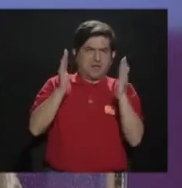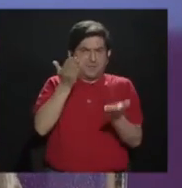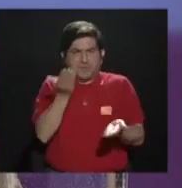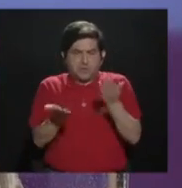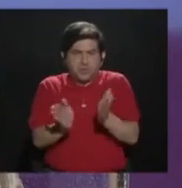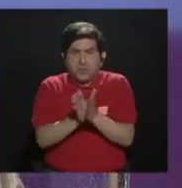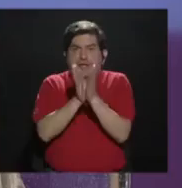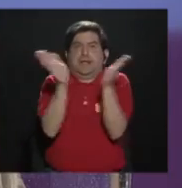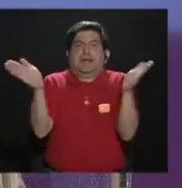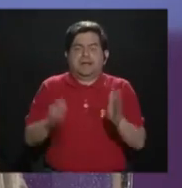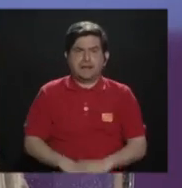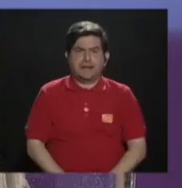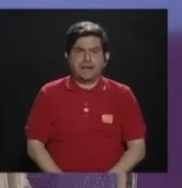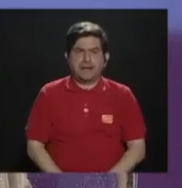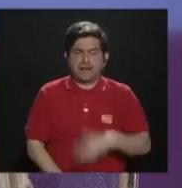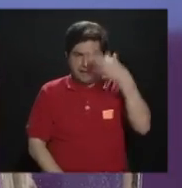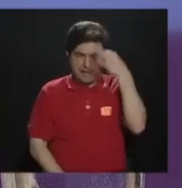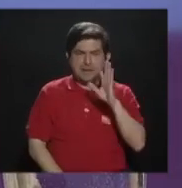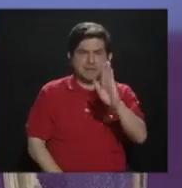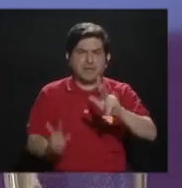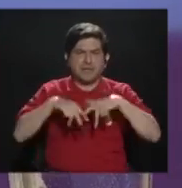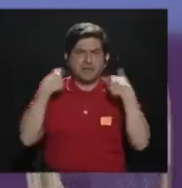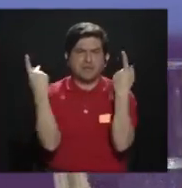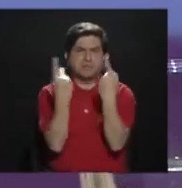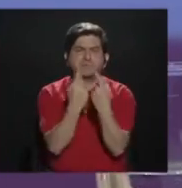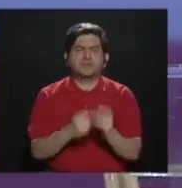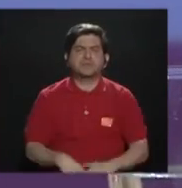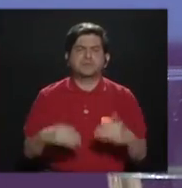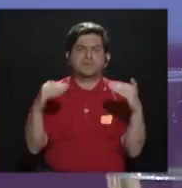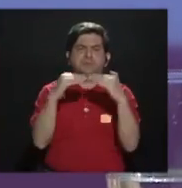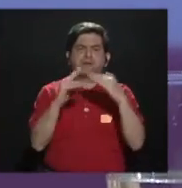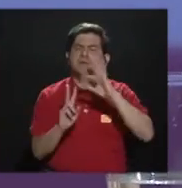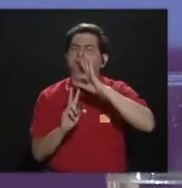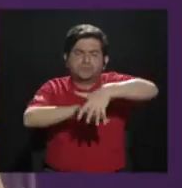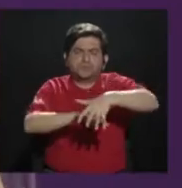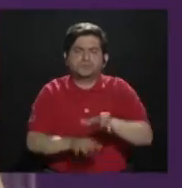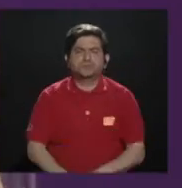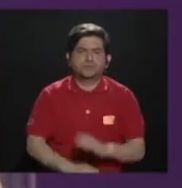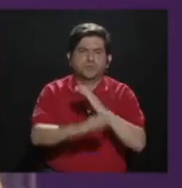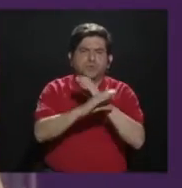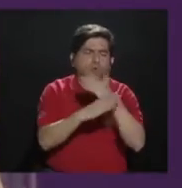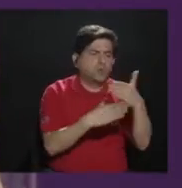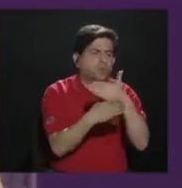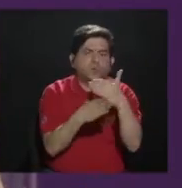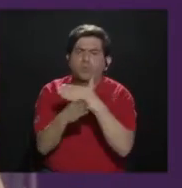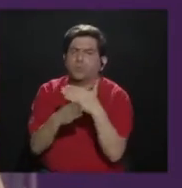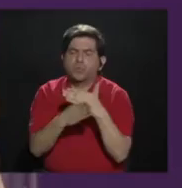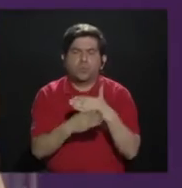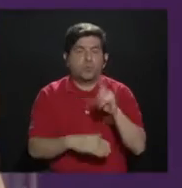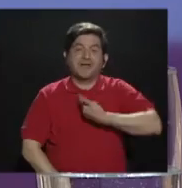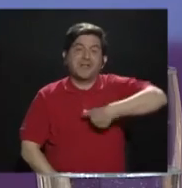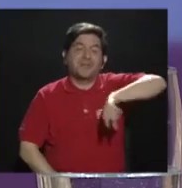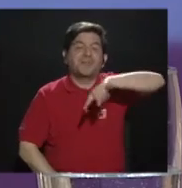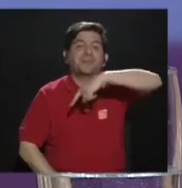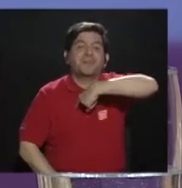en general? Entonces, ¿cuál es la posición de tu partido en relación con la paridad y la equidad en la representación política? Nosotros y